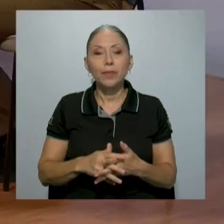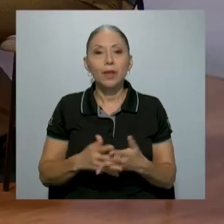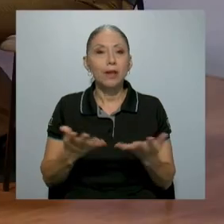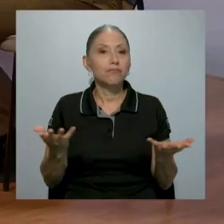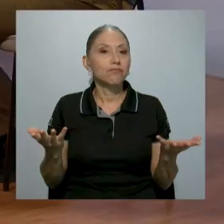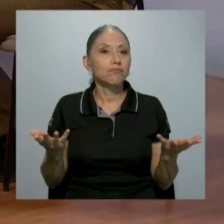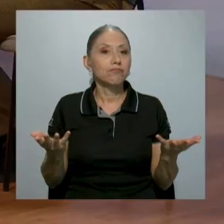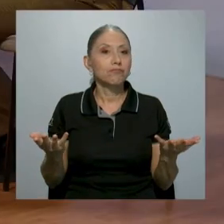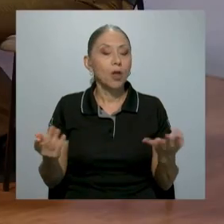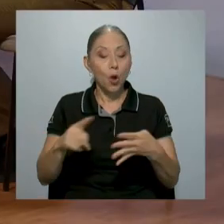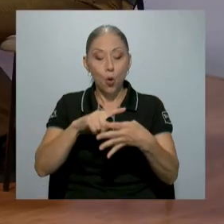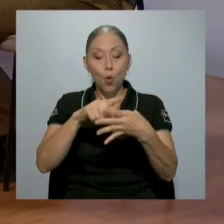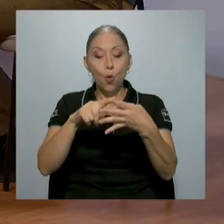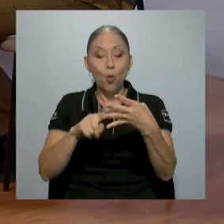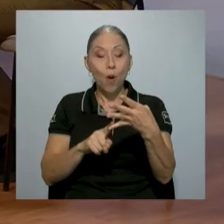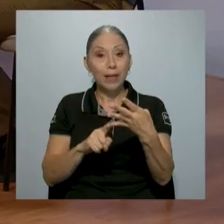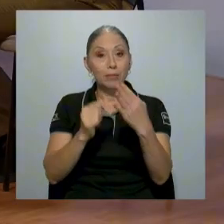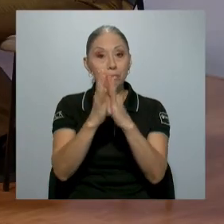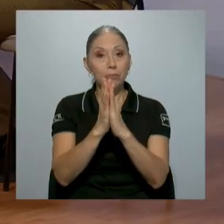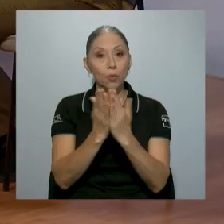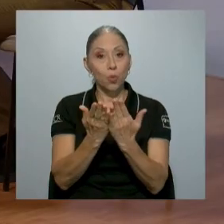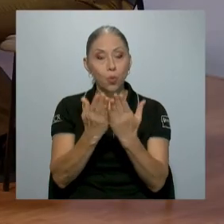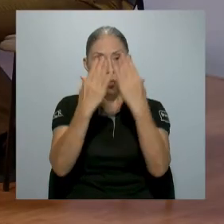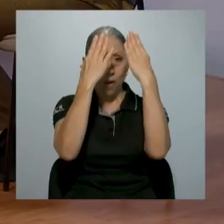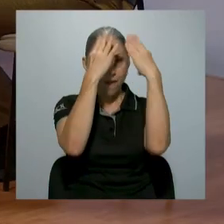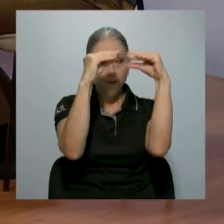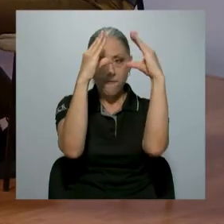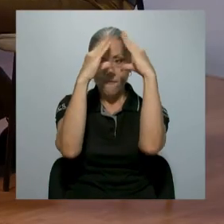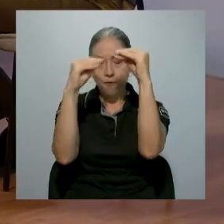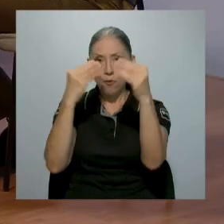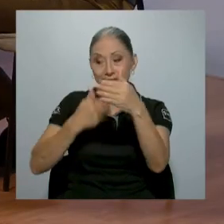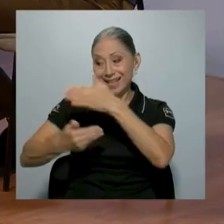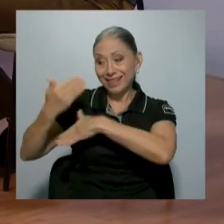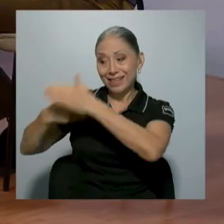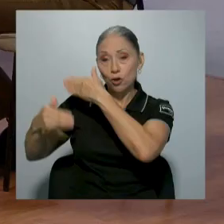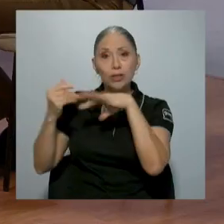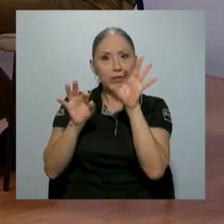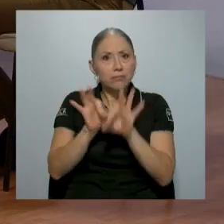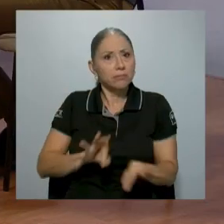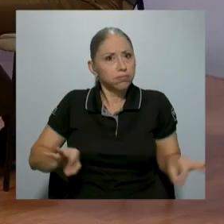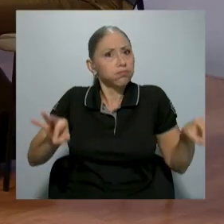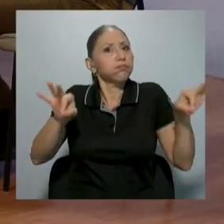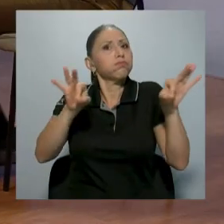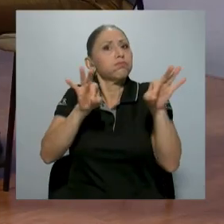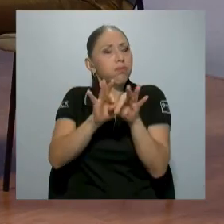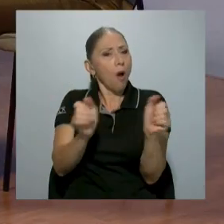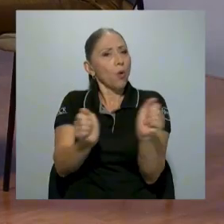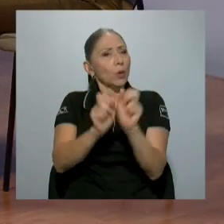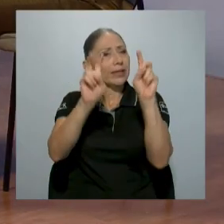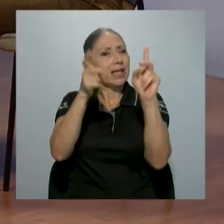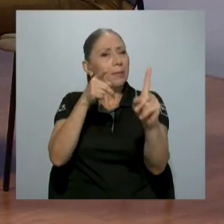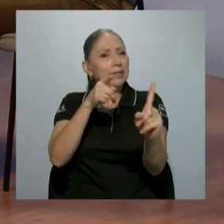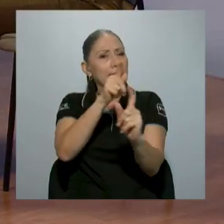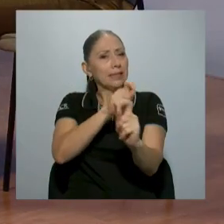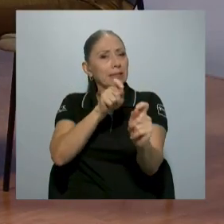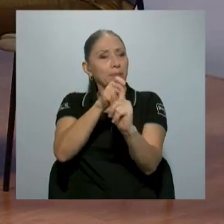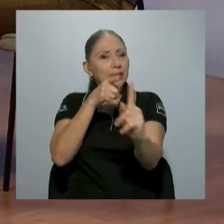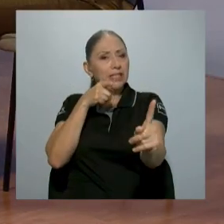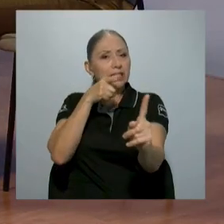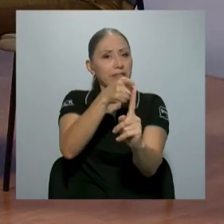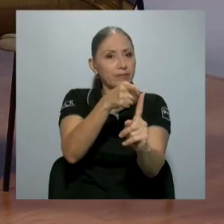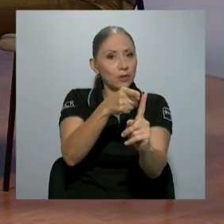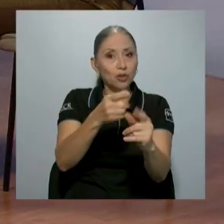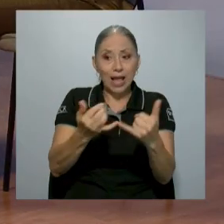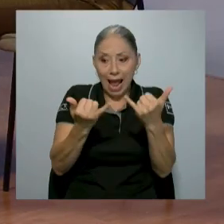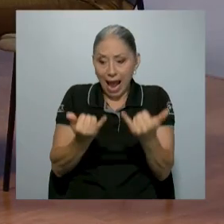los 4 informes anteriores son muy valiosos y van sobre otras cosas. Este se centra en